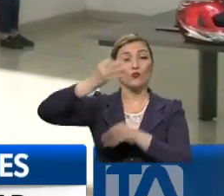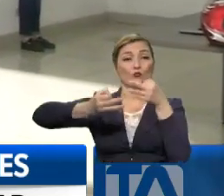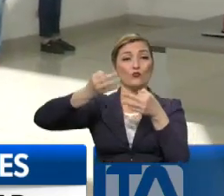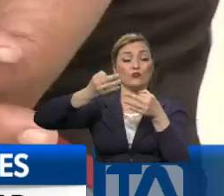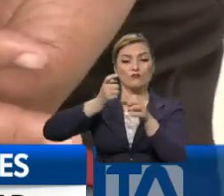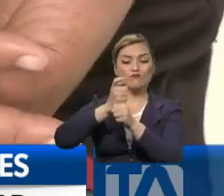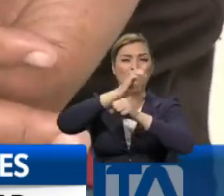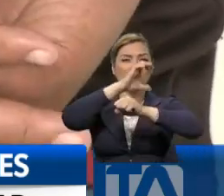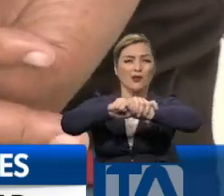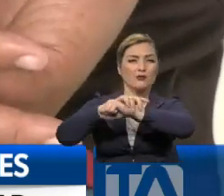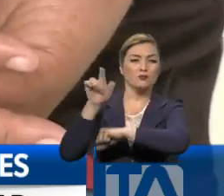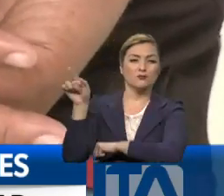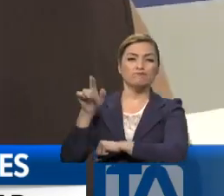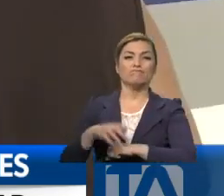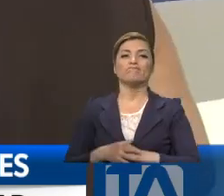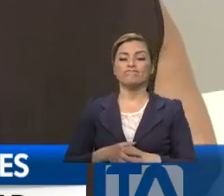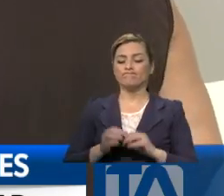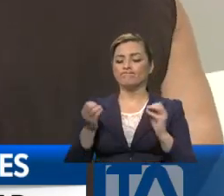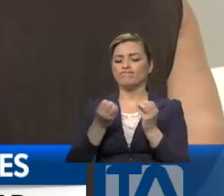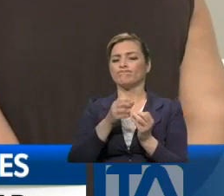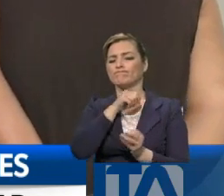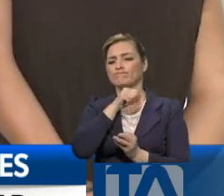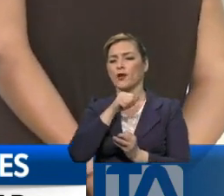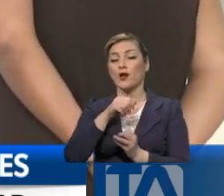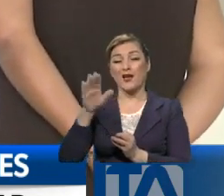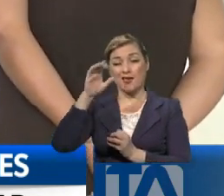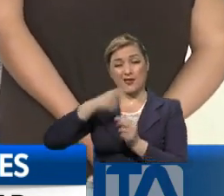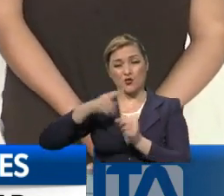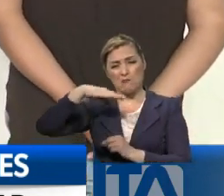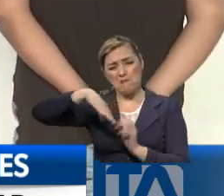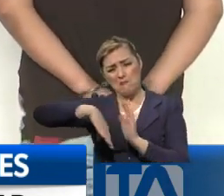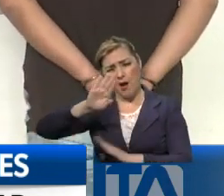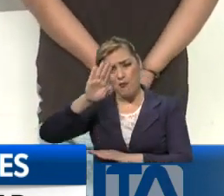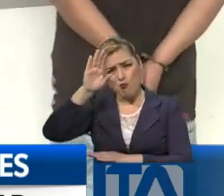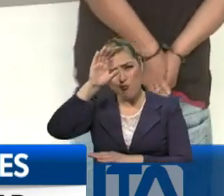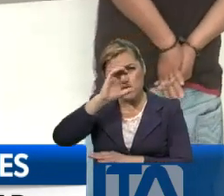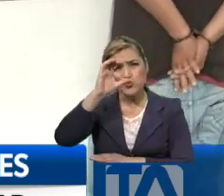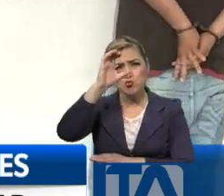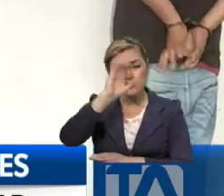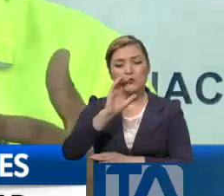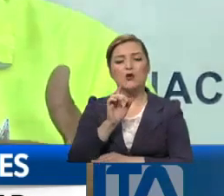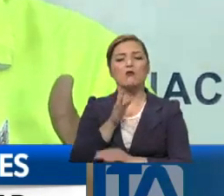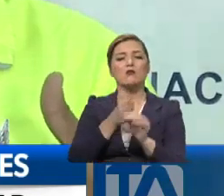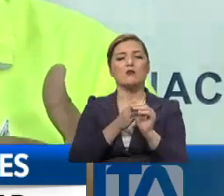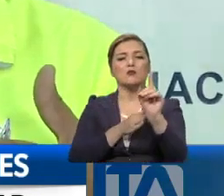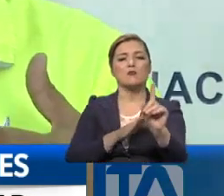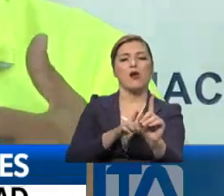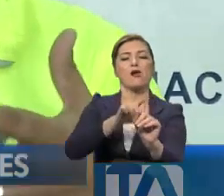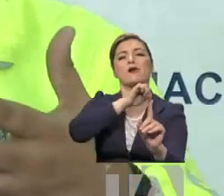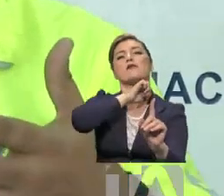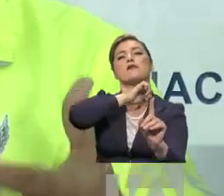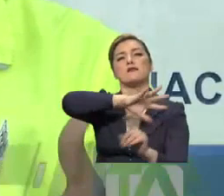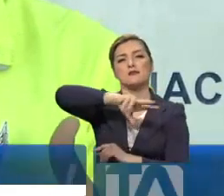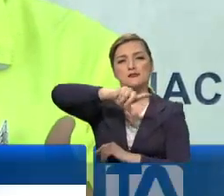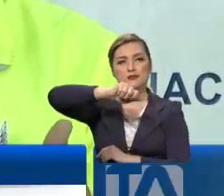logró capturar a una de las organizaciones delictivas más buscadas en Quito, dedicada al robo de personas. Esa denuncia